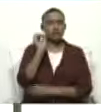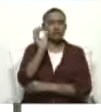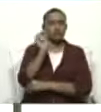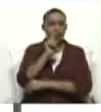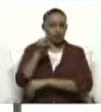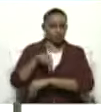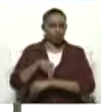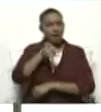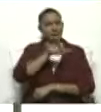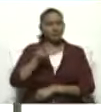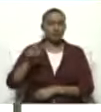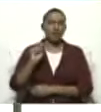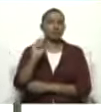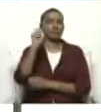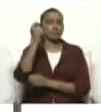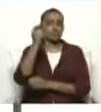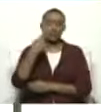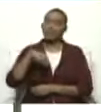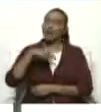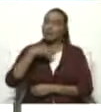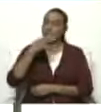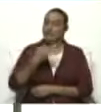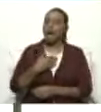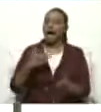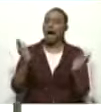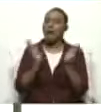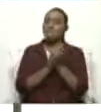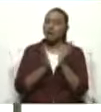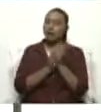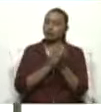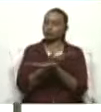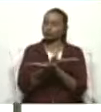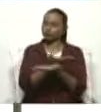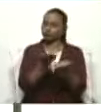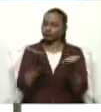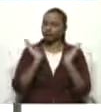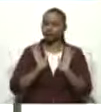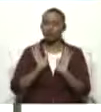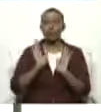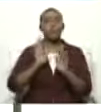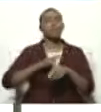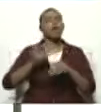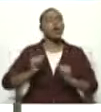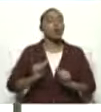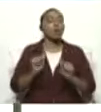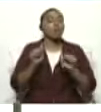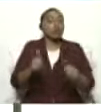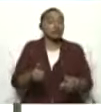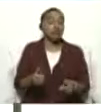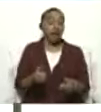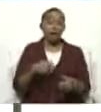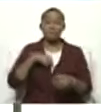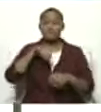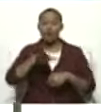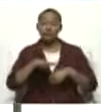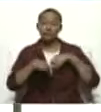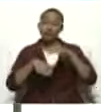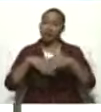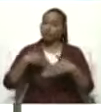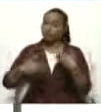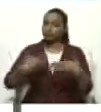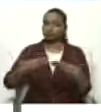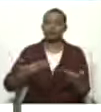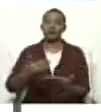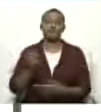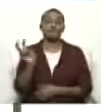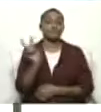los parlamentarios, de verdad merecen nuestro aplauso por haber dado ese paso adelante. Venezuela va a estar a la